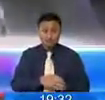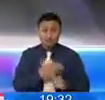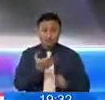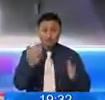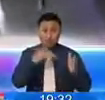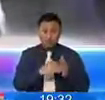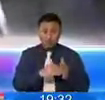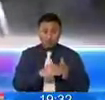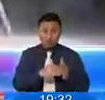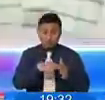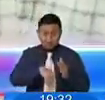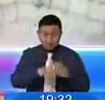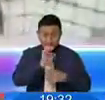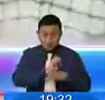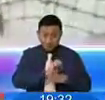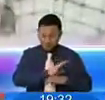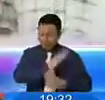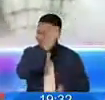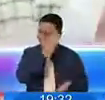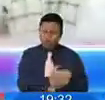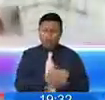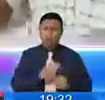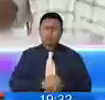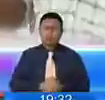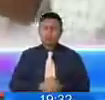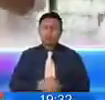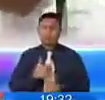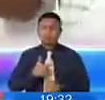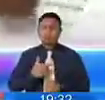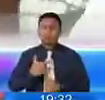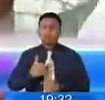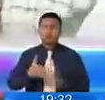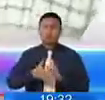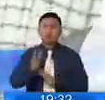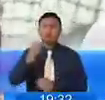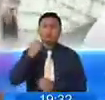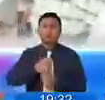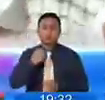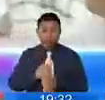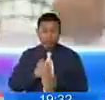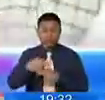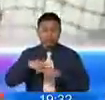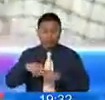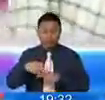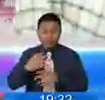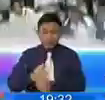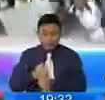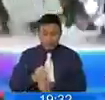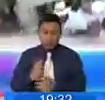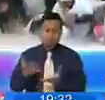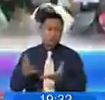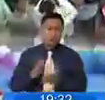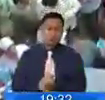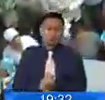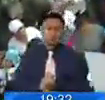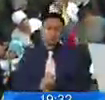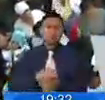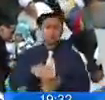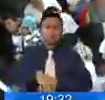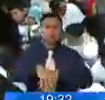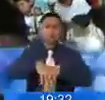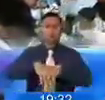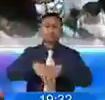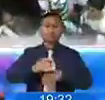volver a repetir en el país. No se sale con seguridad a trabajar como taxista. no se tiene seguridad. La caminata llegó hasta